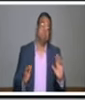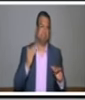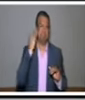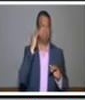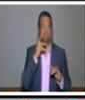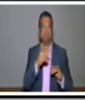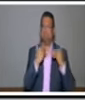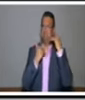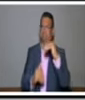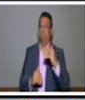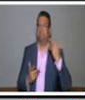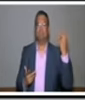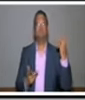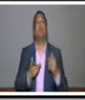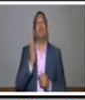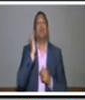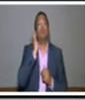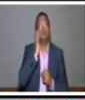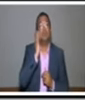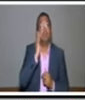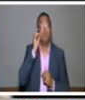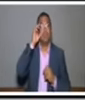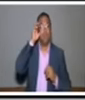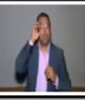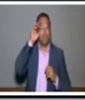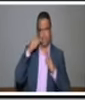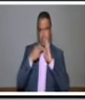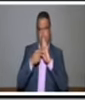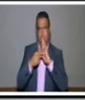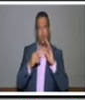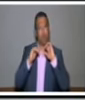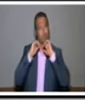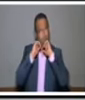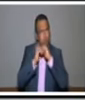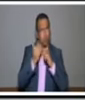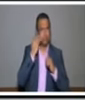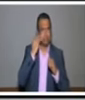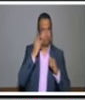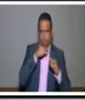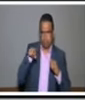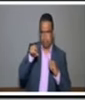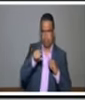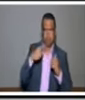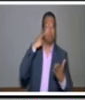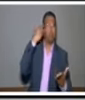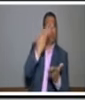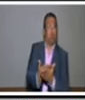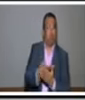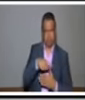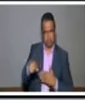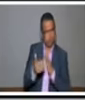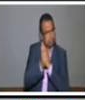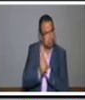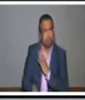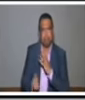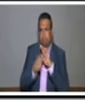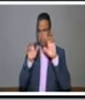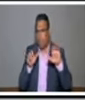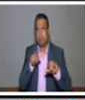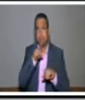es la variable mayor que determina el performance de los estudiantes en las escuelas, si son públicas o si son privadas, si